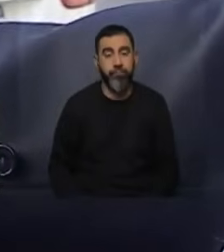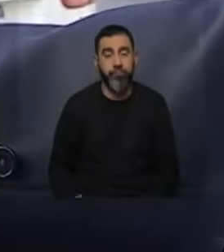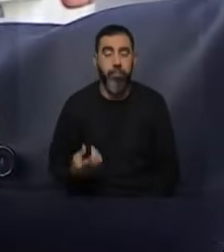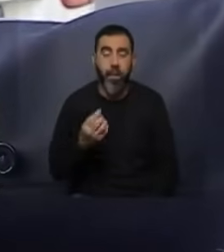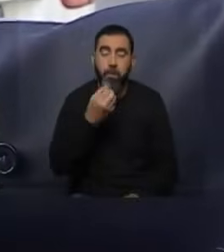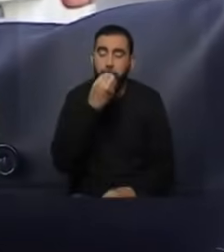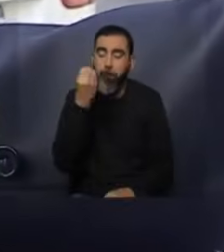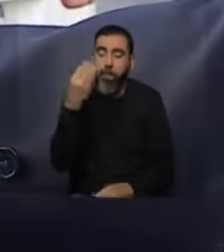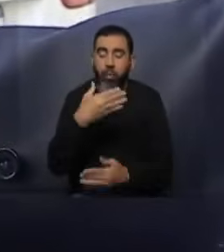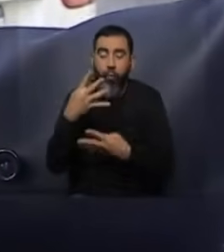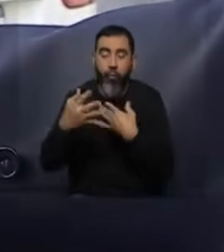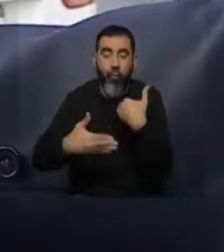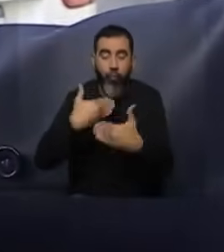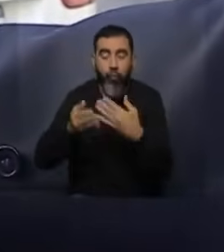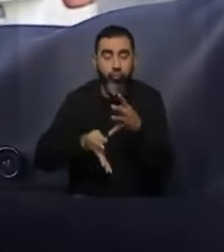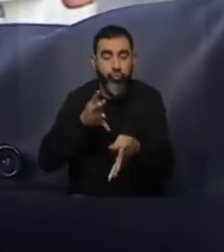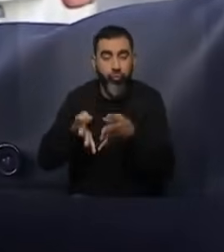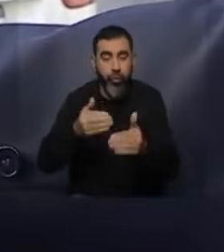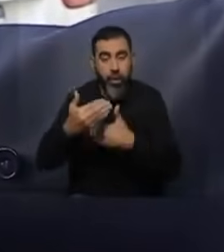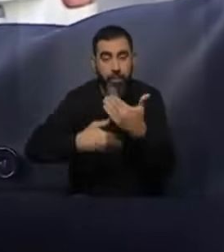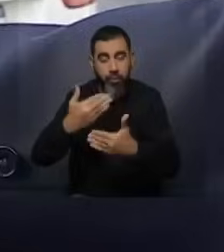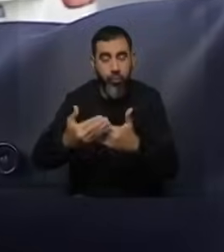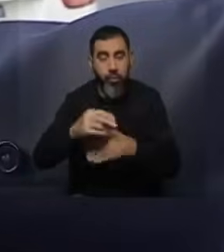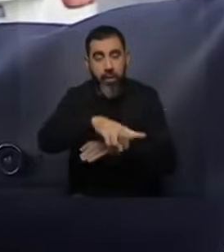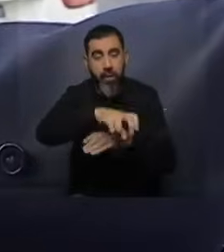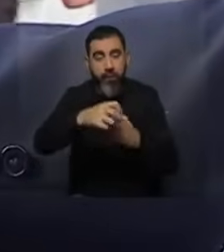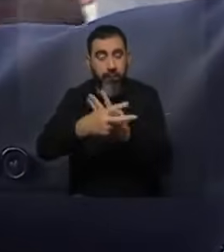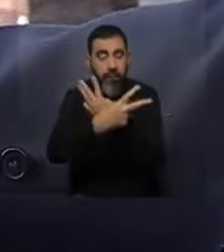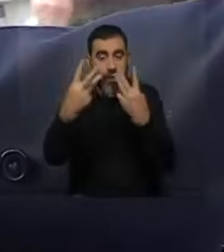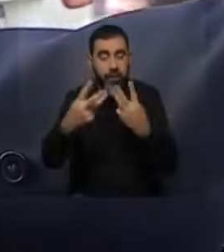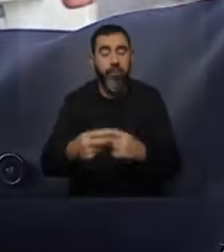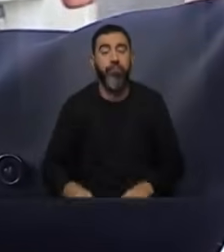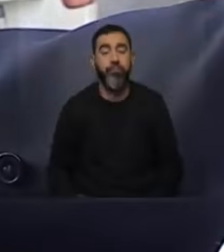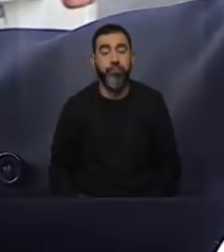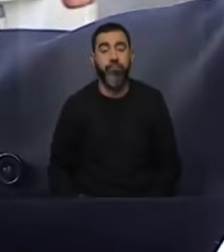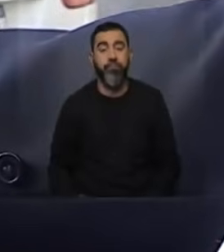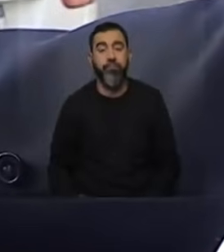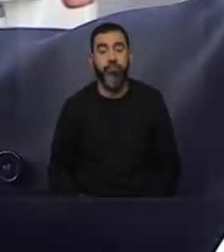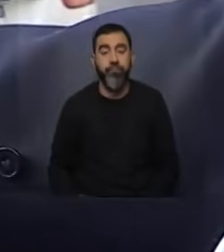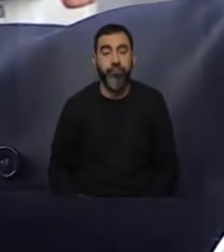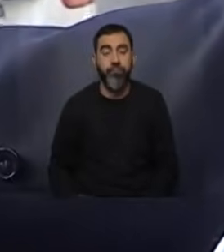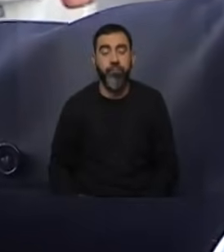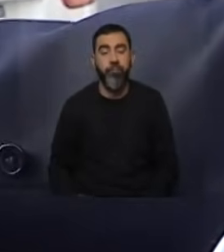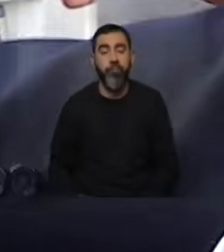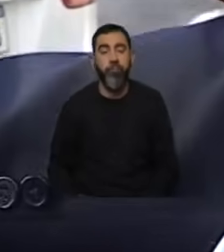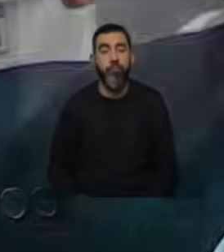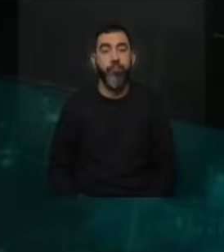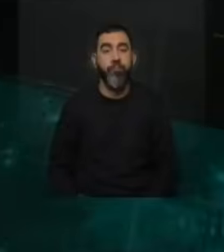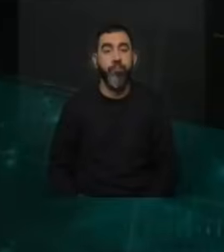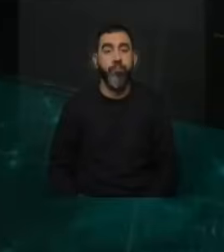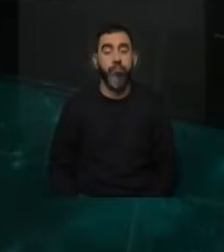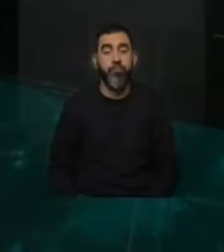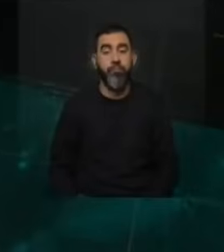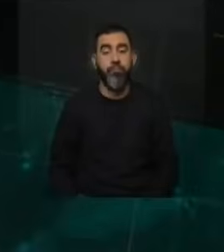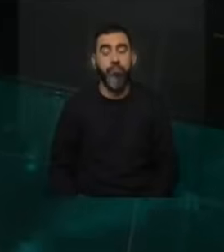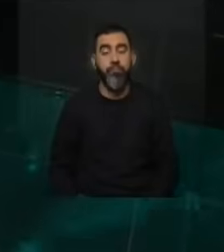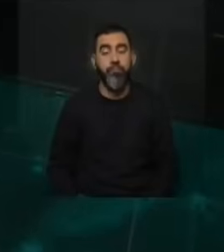correcto funcionamiento de de nuestra propia actividad no